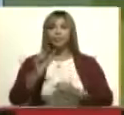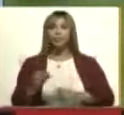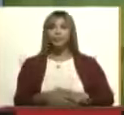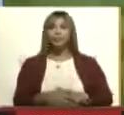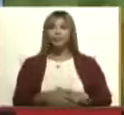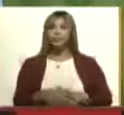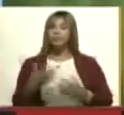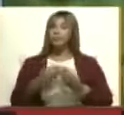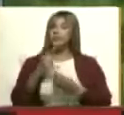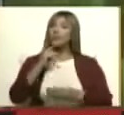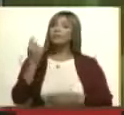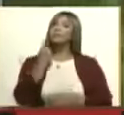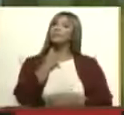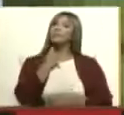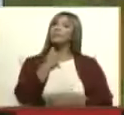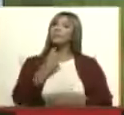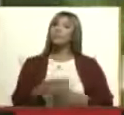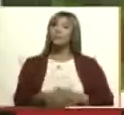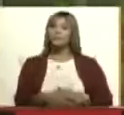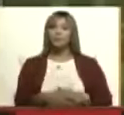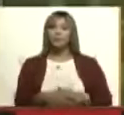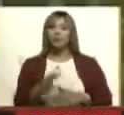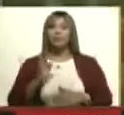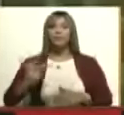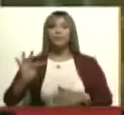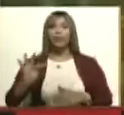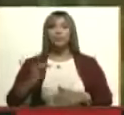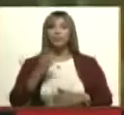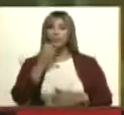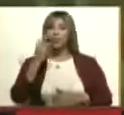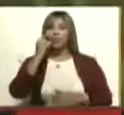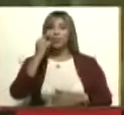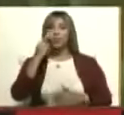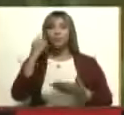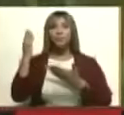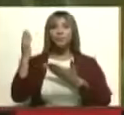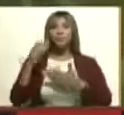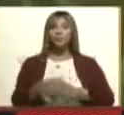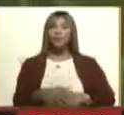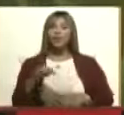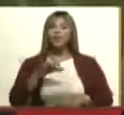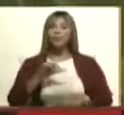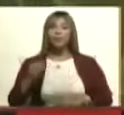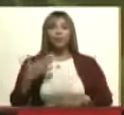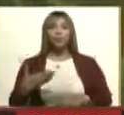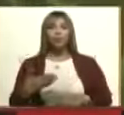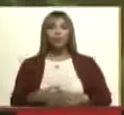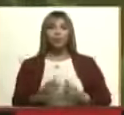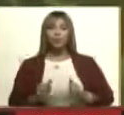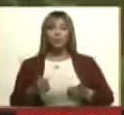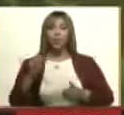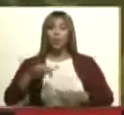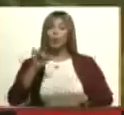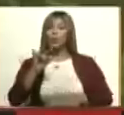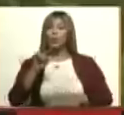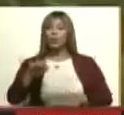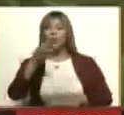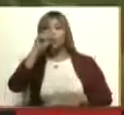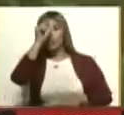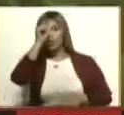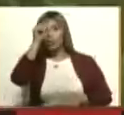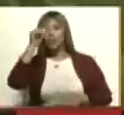Sí, nos acompaña el fiscal general de la República, Tarek William Saad. Fiscal, muy buenos días. Bueno, y sin duda esta semana importante. Comienza hoy lunes y el día domingo